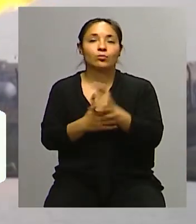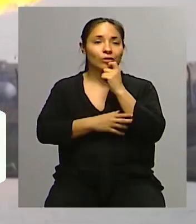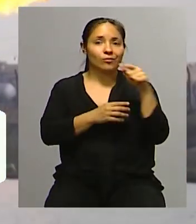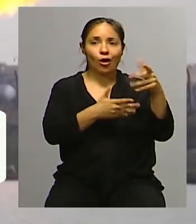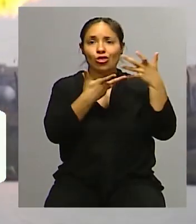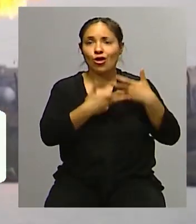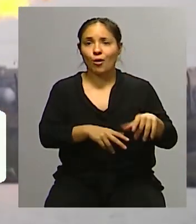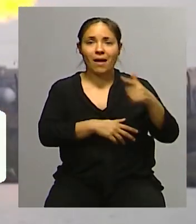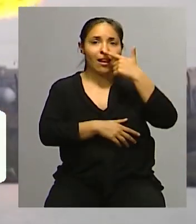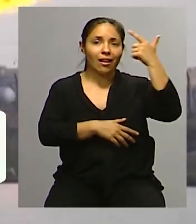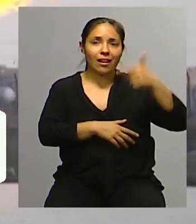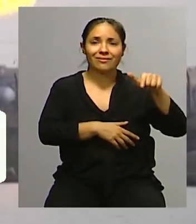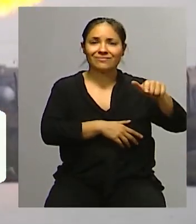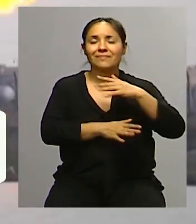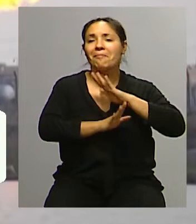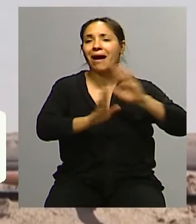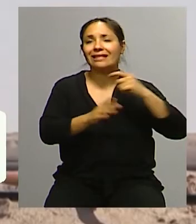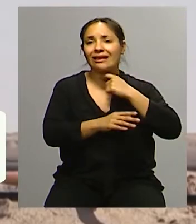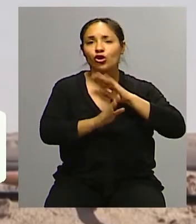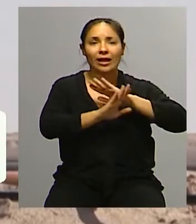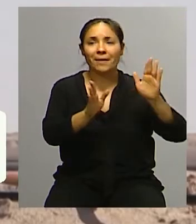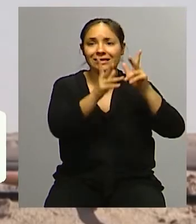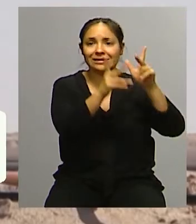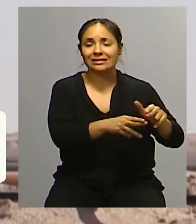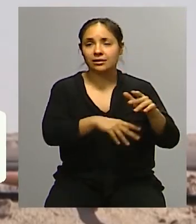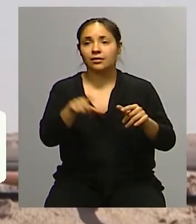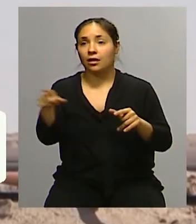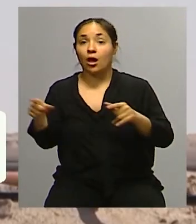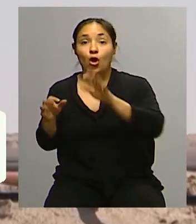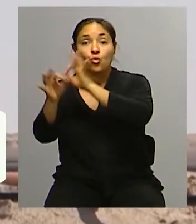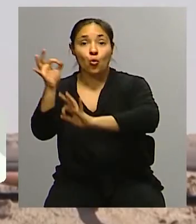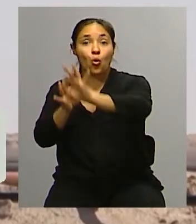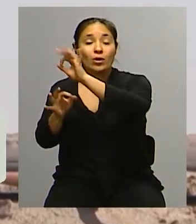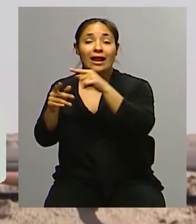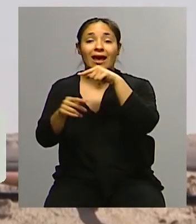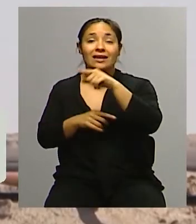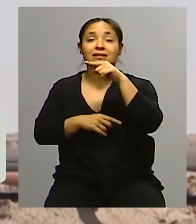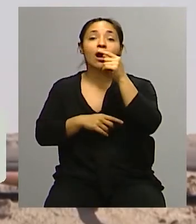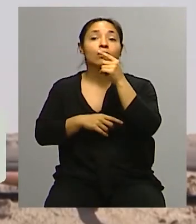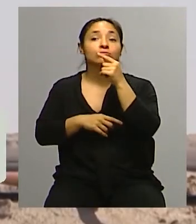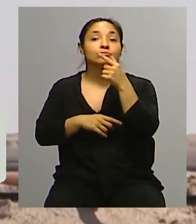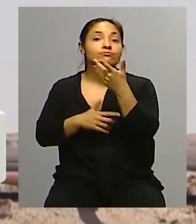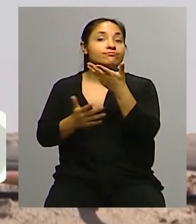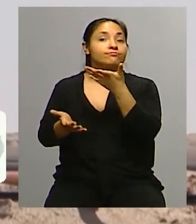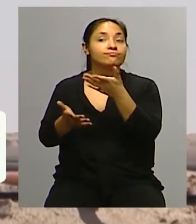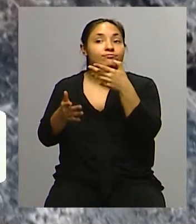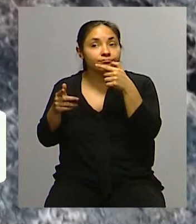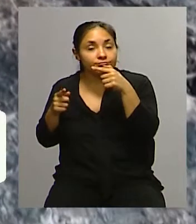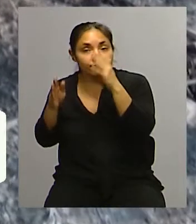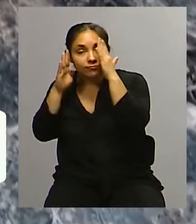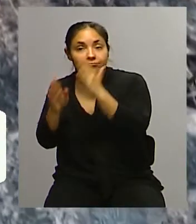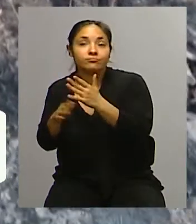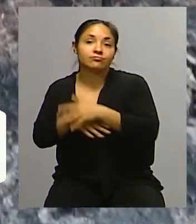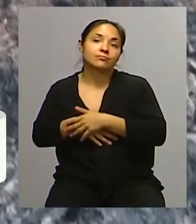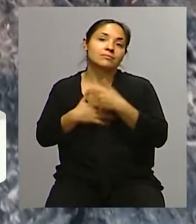de combustibles fósiles que no queremos más y la nuclear es el horizonte, pues hay algunas preguntas que nos tenemos que hacer, como ¿por qué tenemos